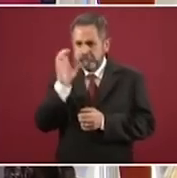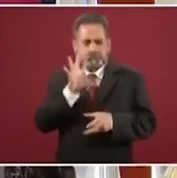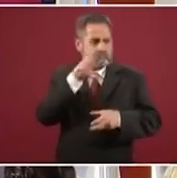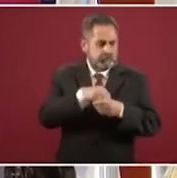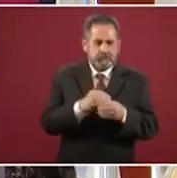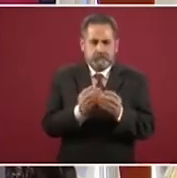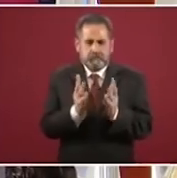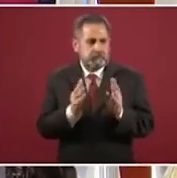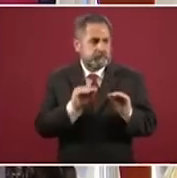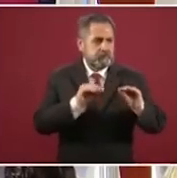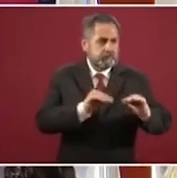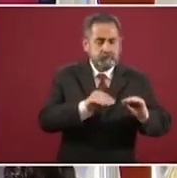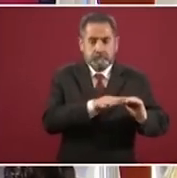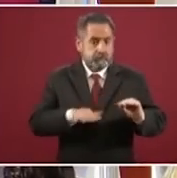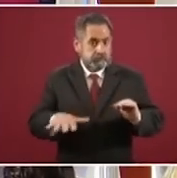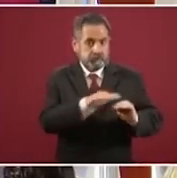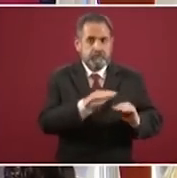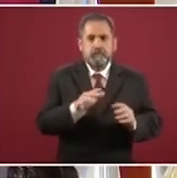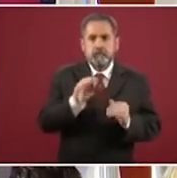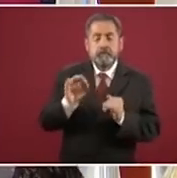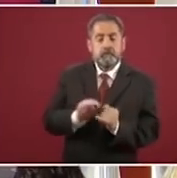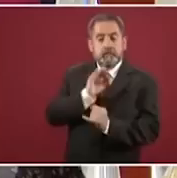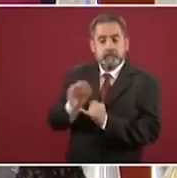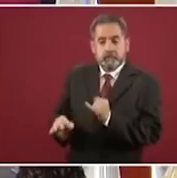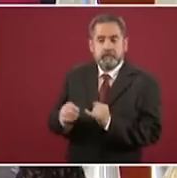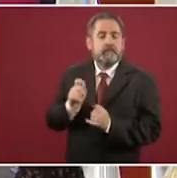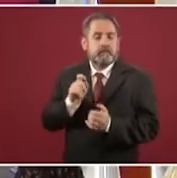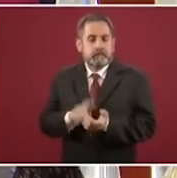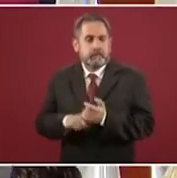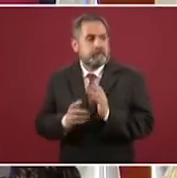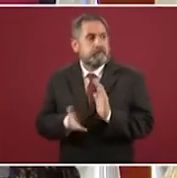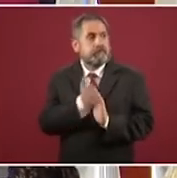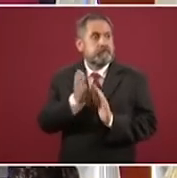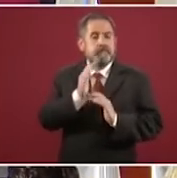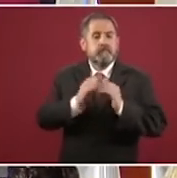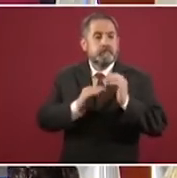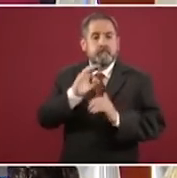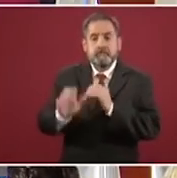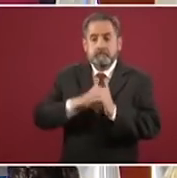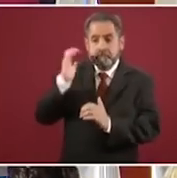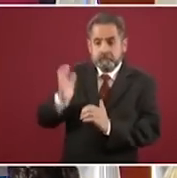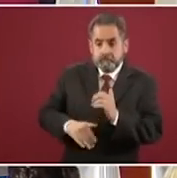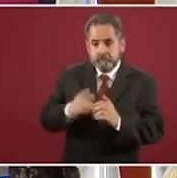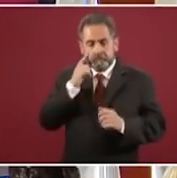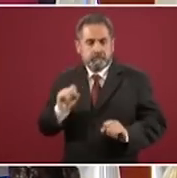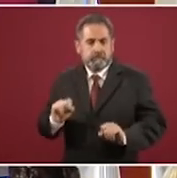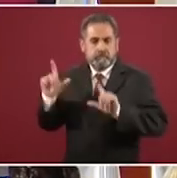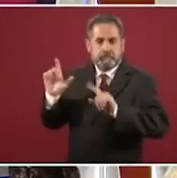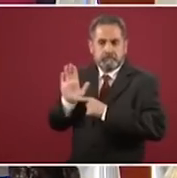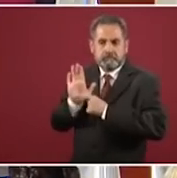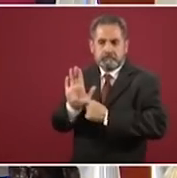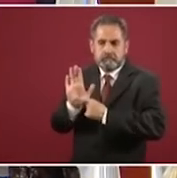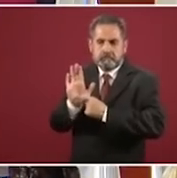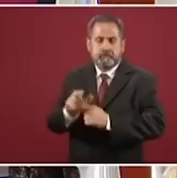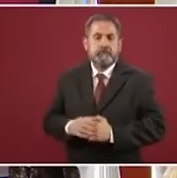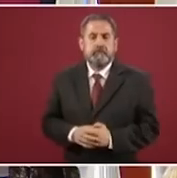infraestructura y habrá al final la fotografía de las obras terminadas, entre otras cosas.